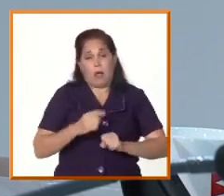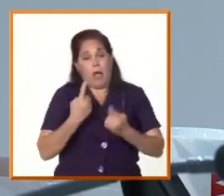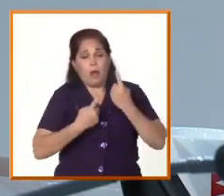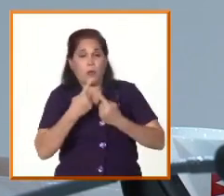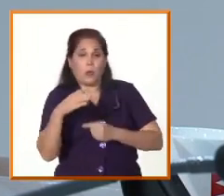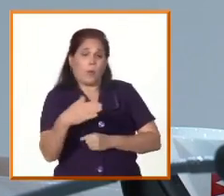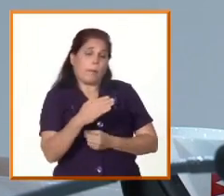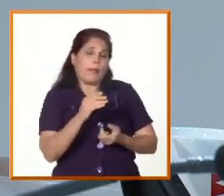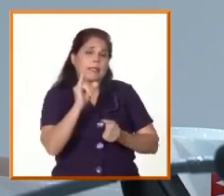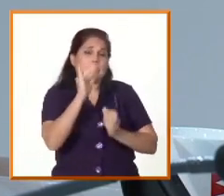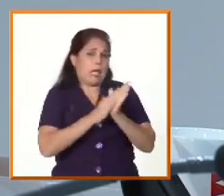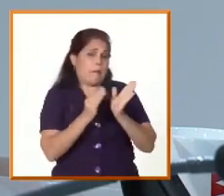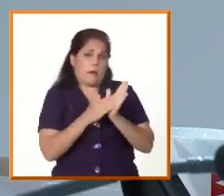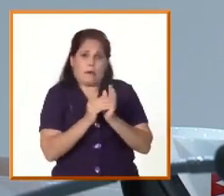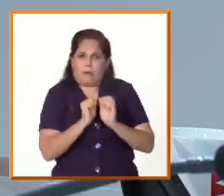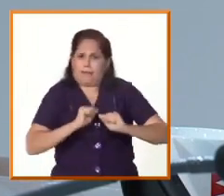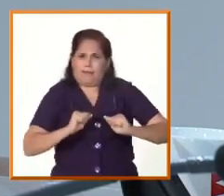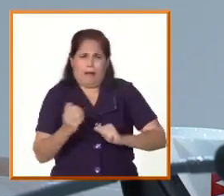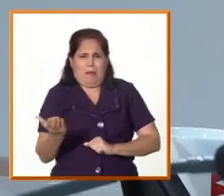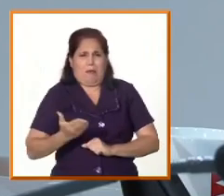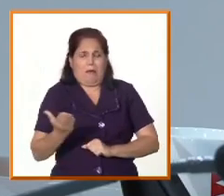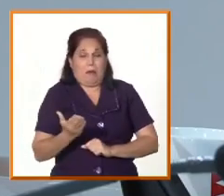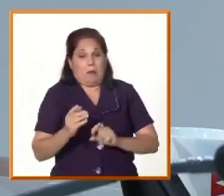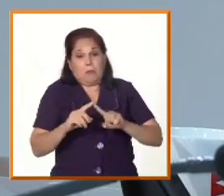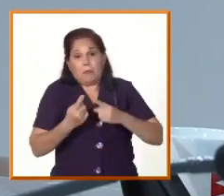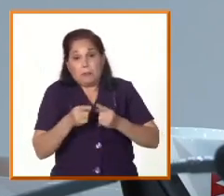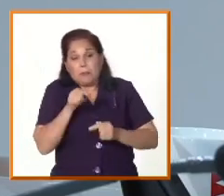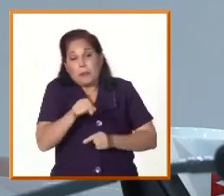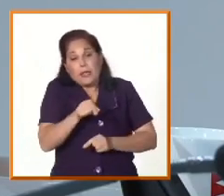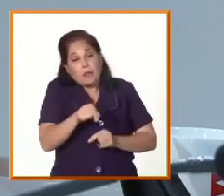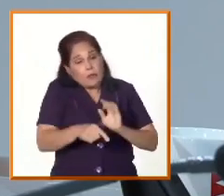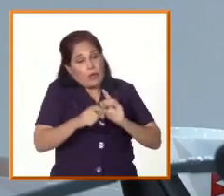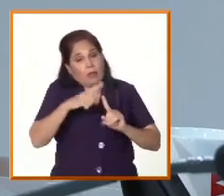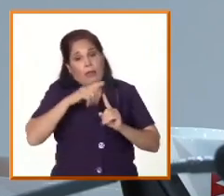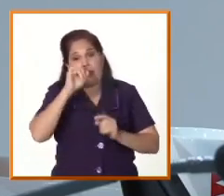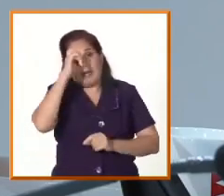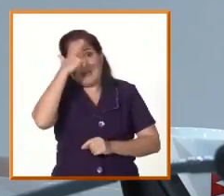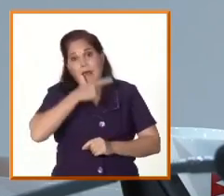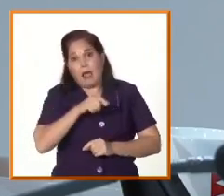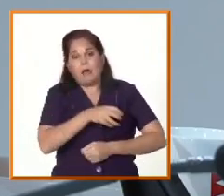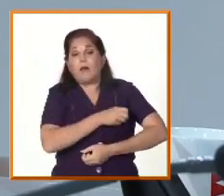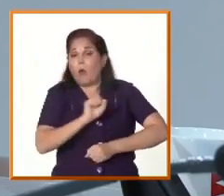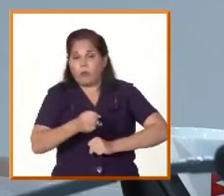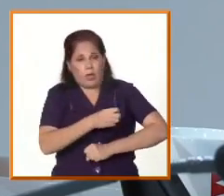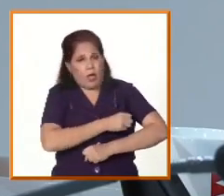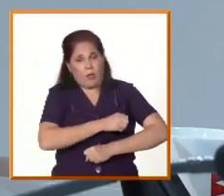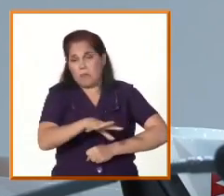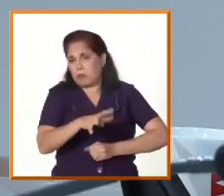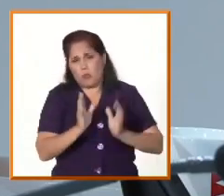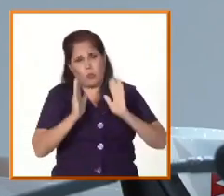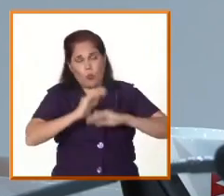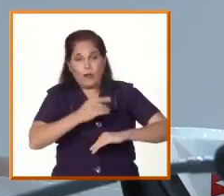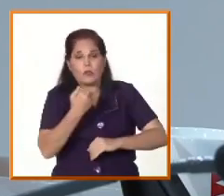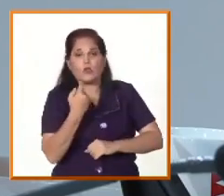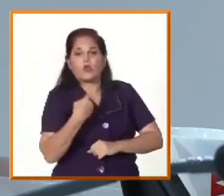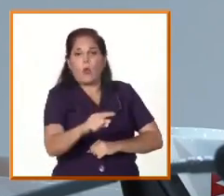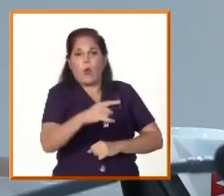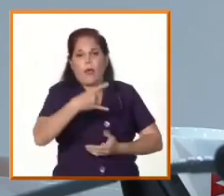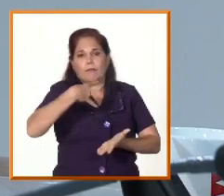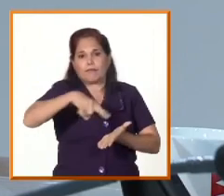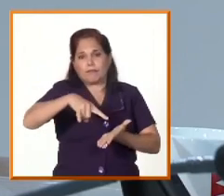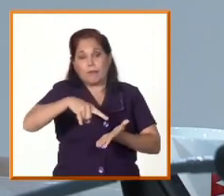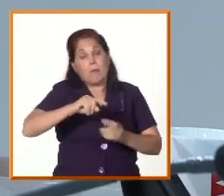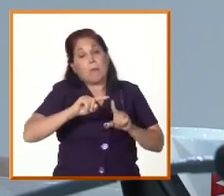aproximadamente pero con una intencionalidad permanente de pienso que hoy no lo tenemos en el país por eso